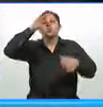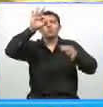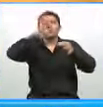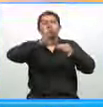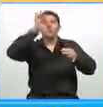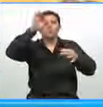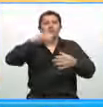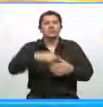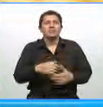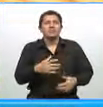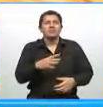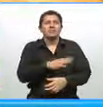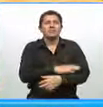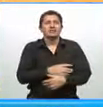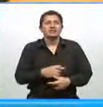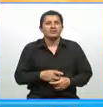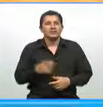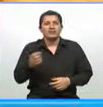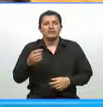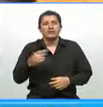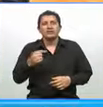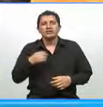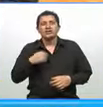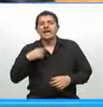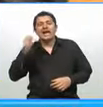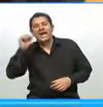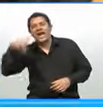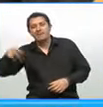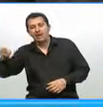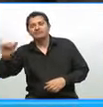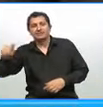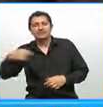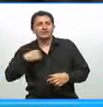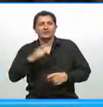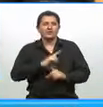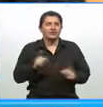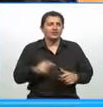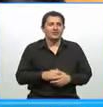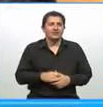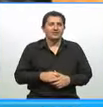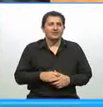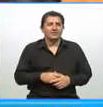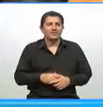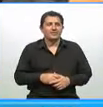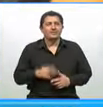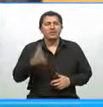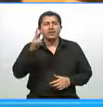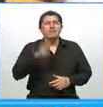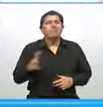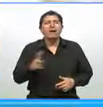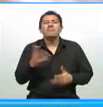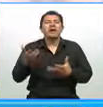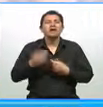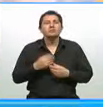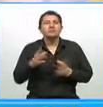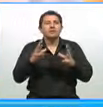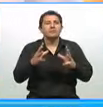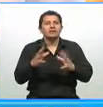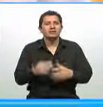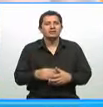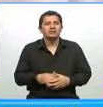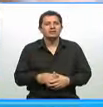Te puso presión. Porque la meta es Germán y no yo. Porque tengo que ubicarlo bien en la... El Papa nos está alcanzando la pelota,